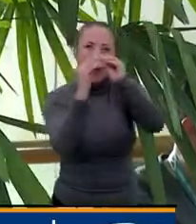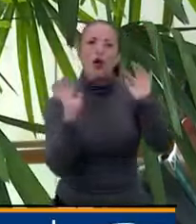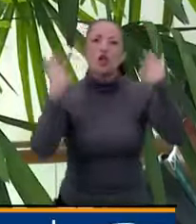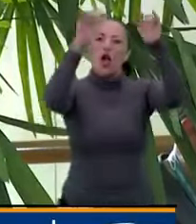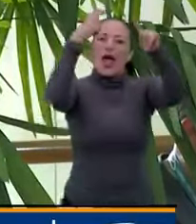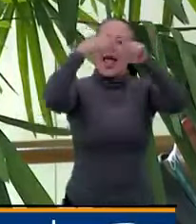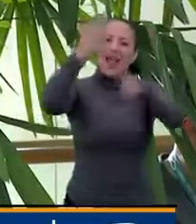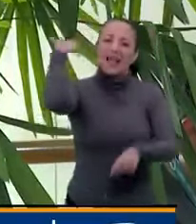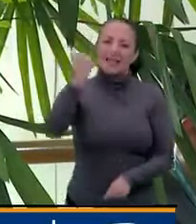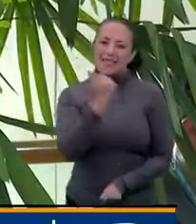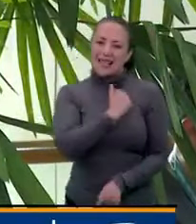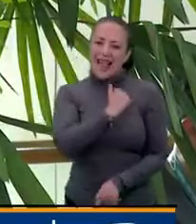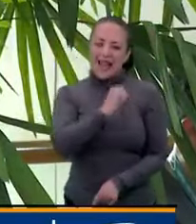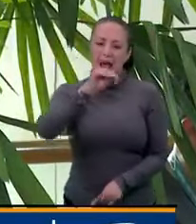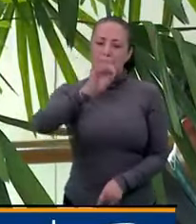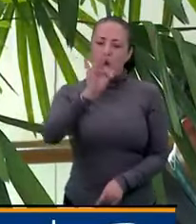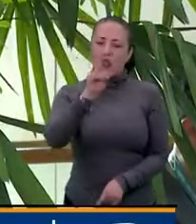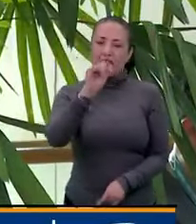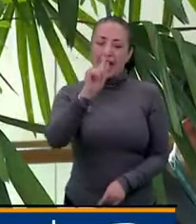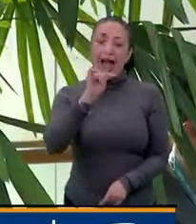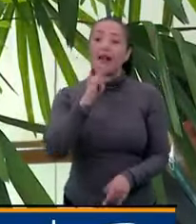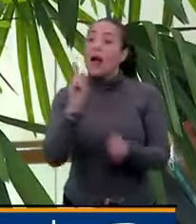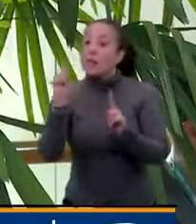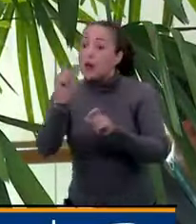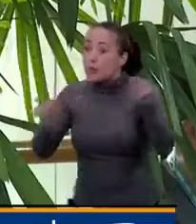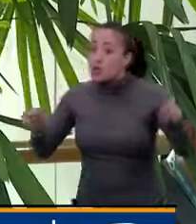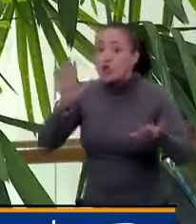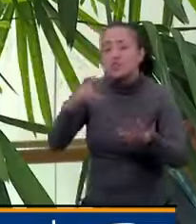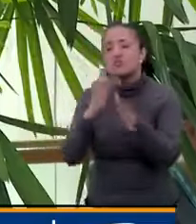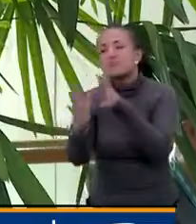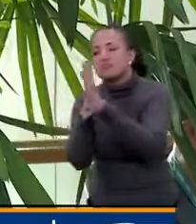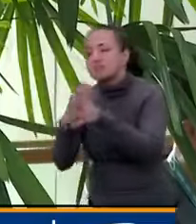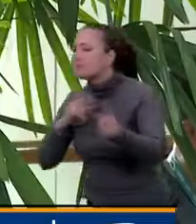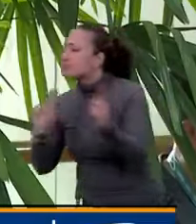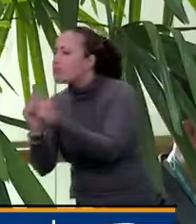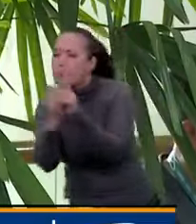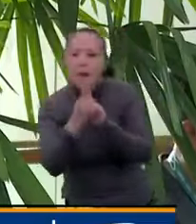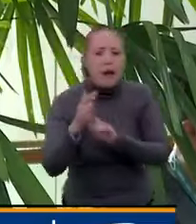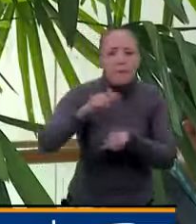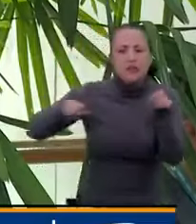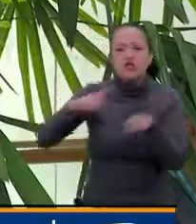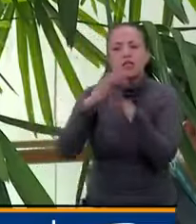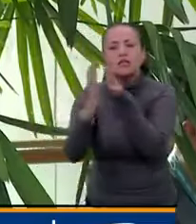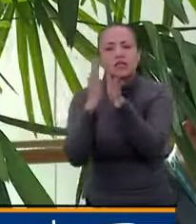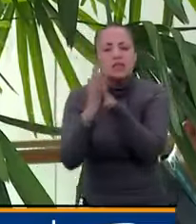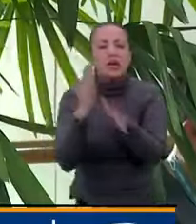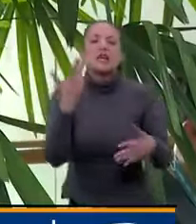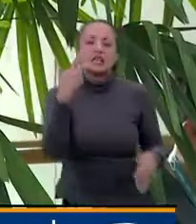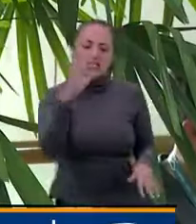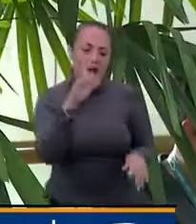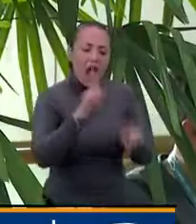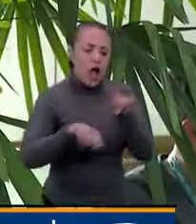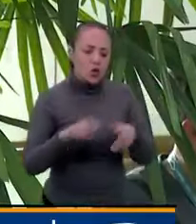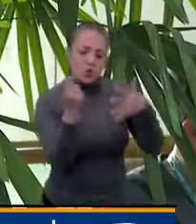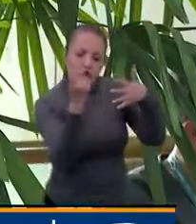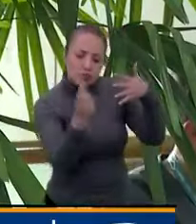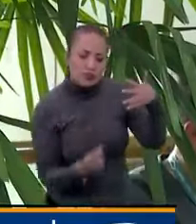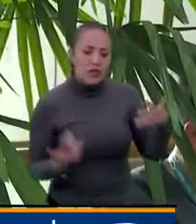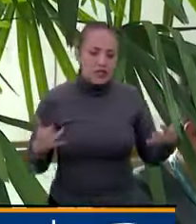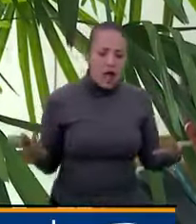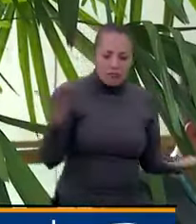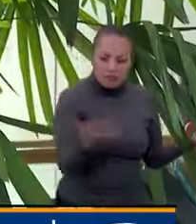pasillos, los mismos expertos que están en estas mesas de negociación, o más bien en estos grupos de contacto, que ya hay puntos sobre la mesa, los más